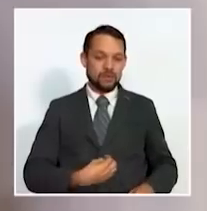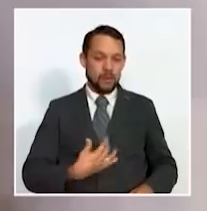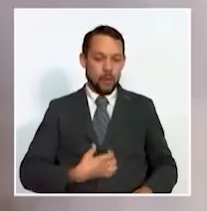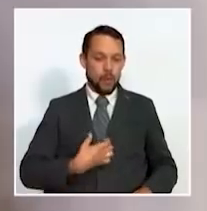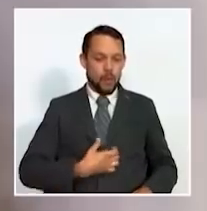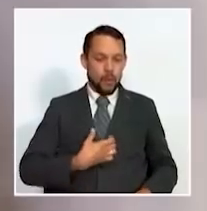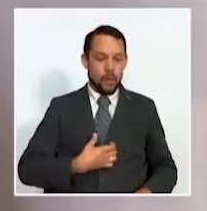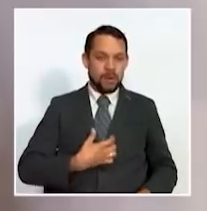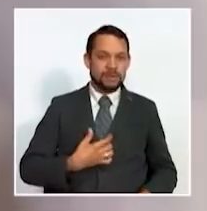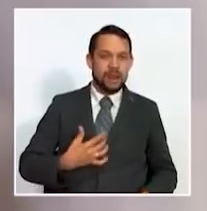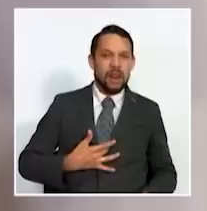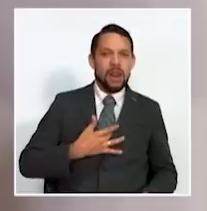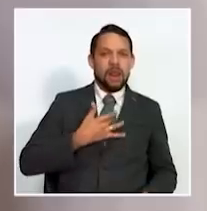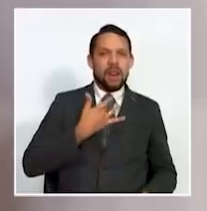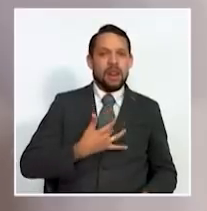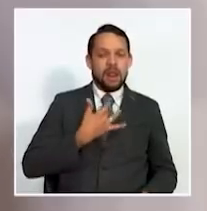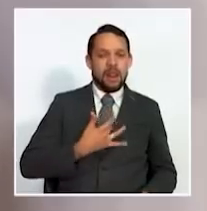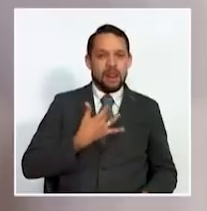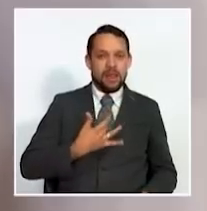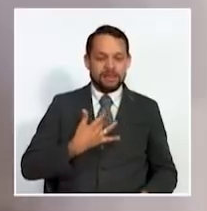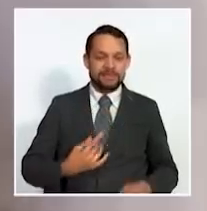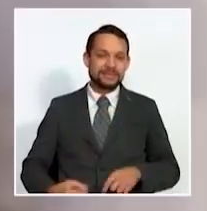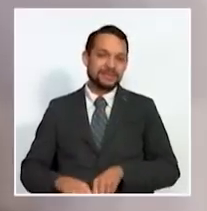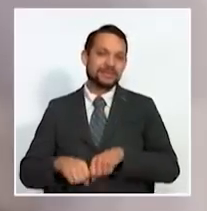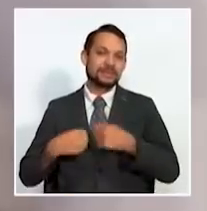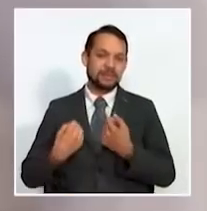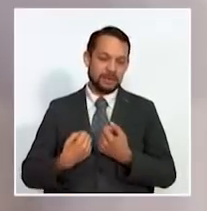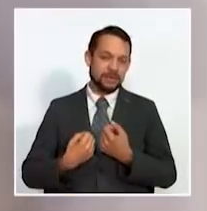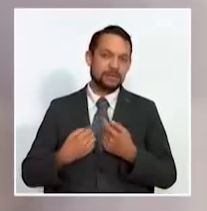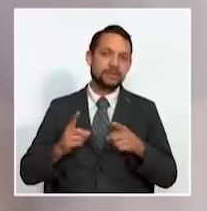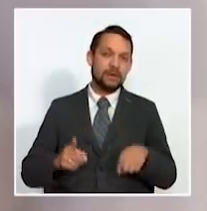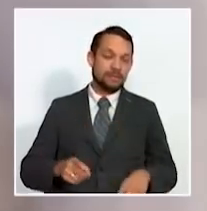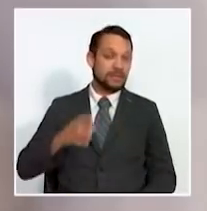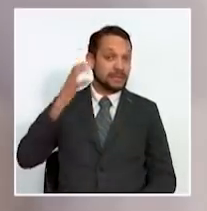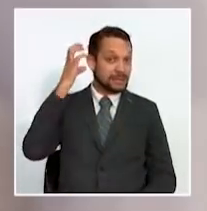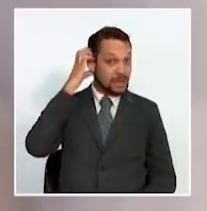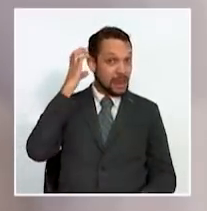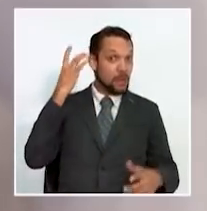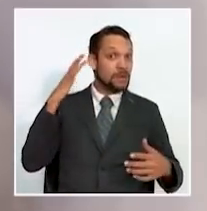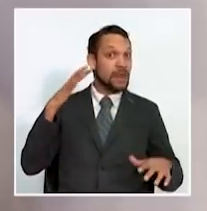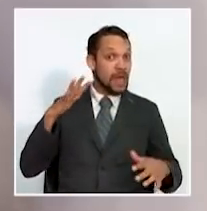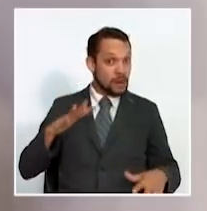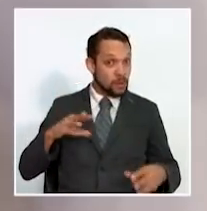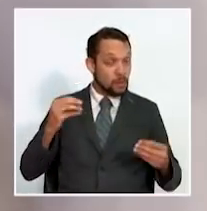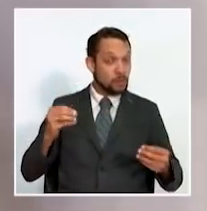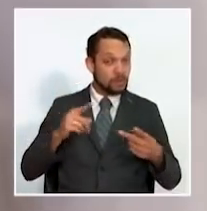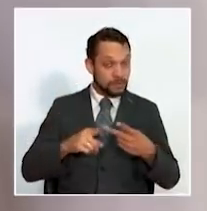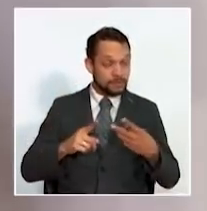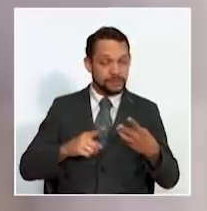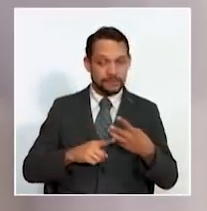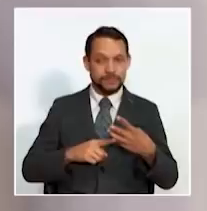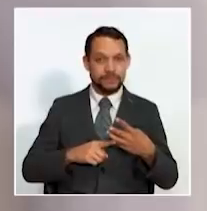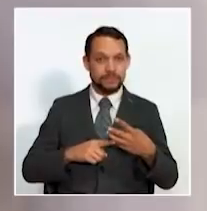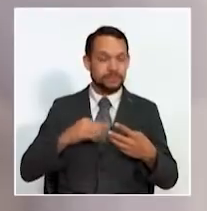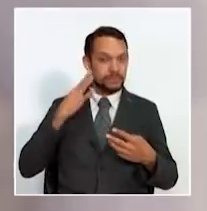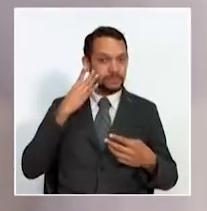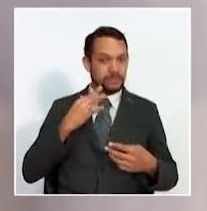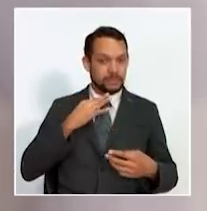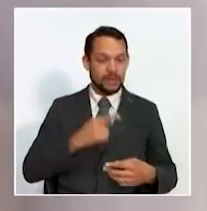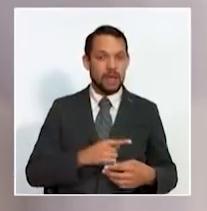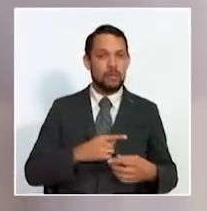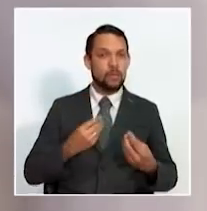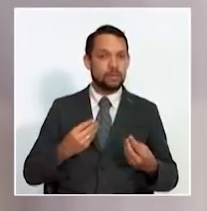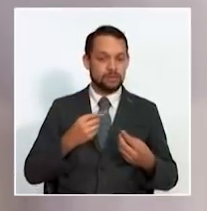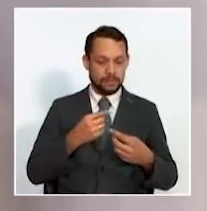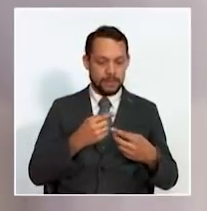irritativa. Recordemos que por aquí pasan varios nervios muy importantes y encontramos el nervio laríngeo, el nervio faríngeo y